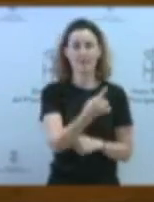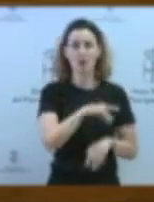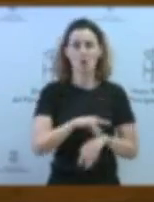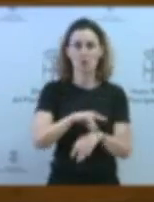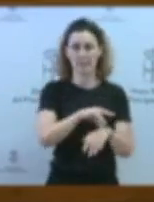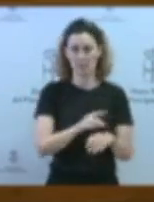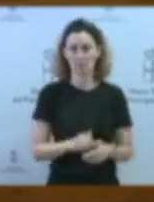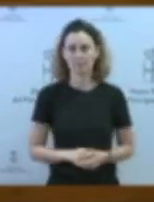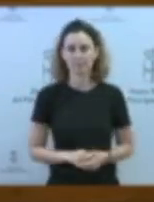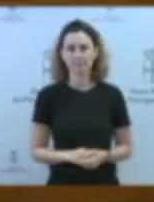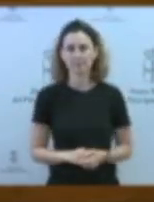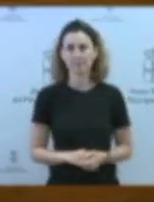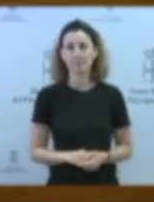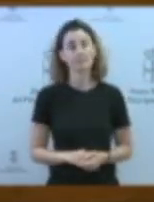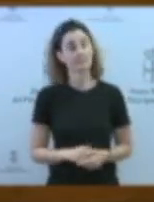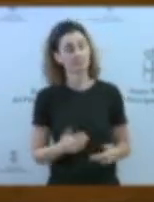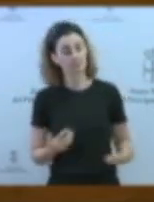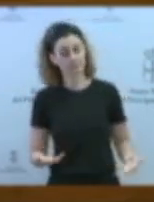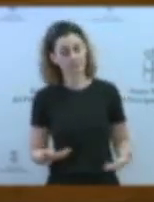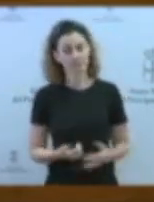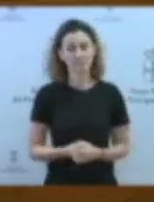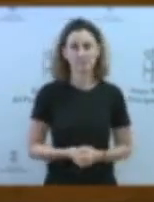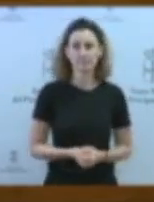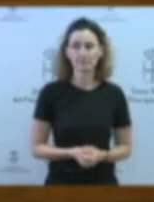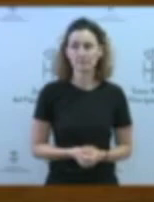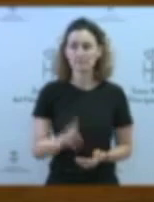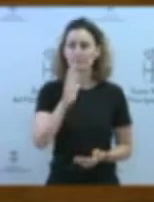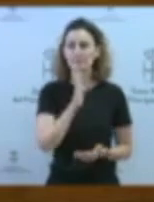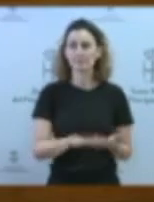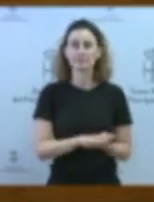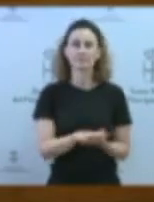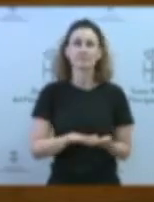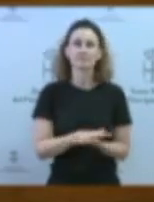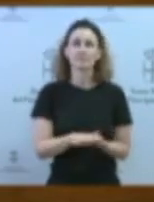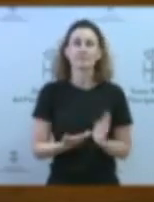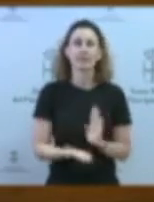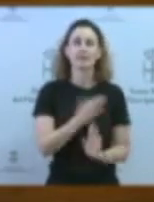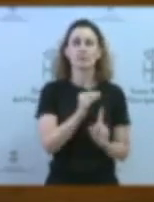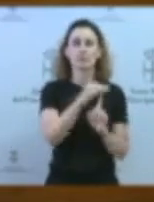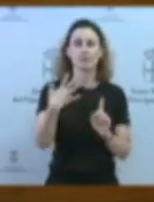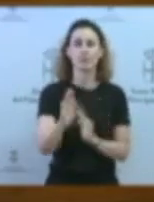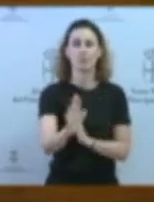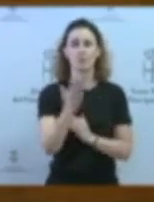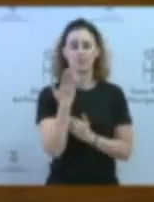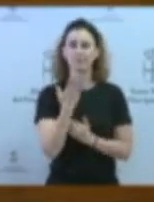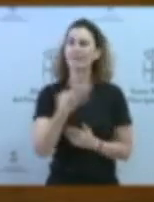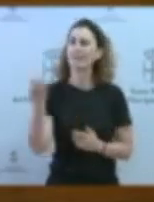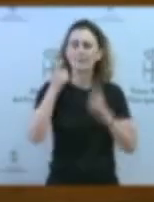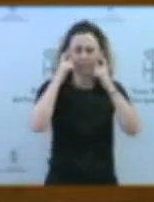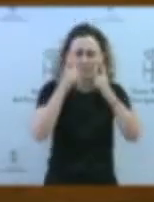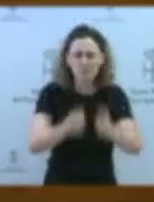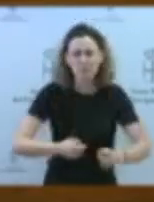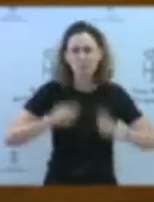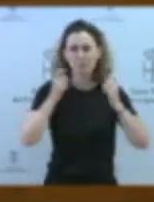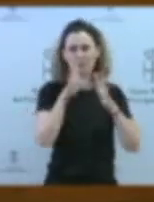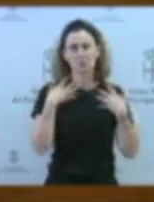teniendo en cuenta lo que estábamos hablando anteriormente de la propuesta de foro, teniendo en cuenta que debemos de hacer un esfuerzo, que este es el momento de hacer un esfuerzo, y más en una situación en la que,